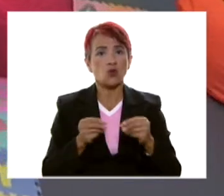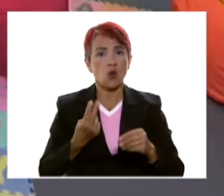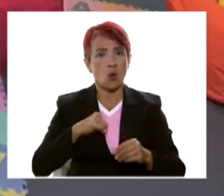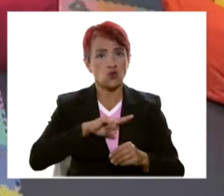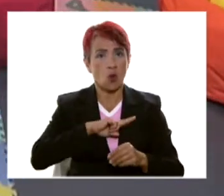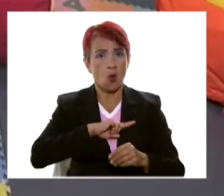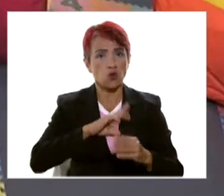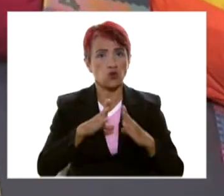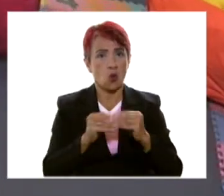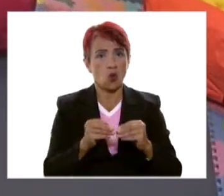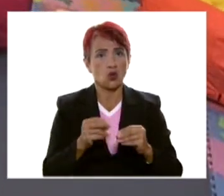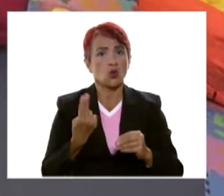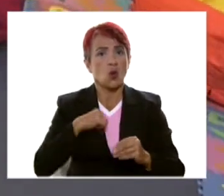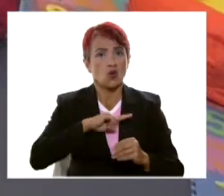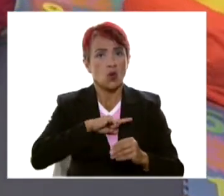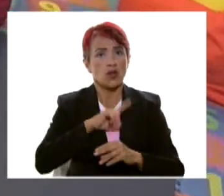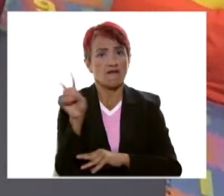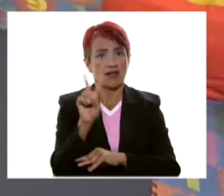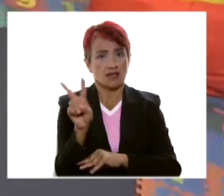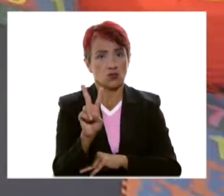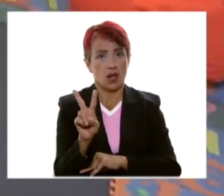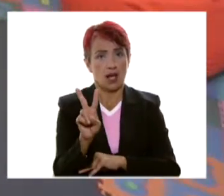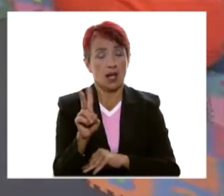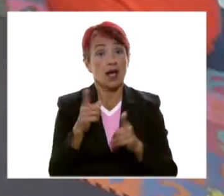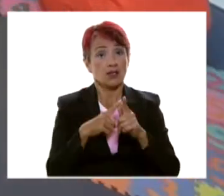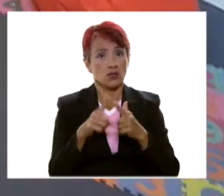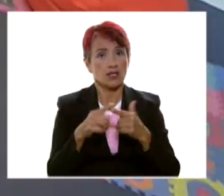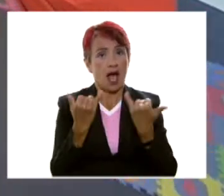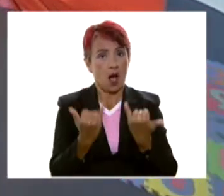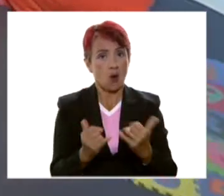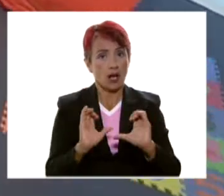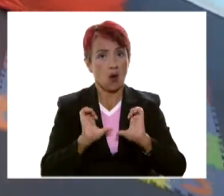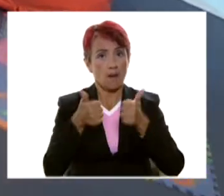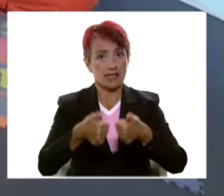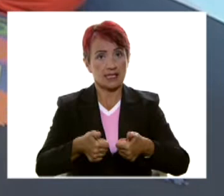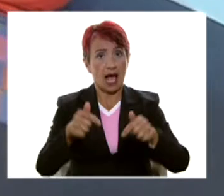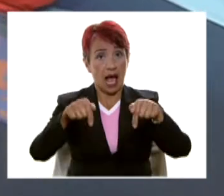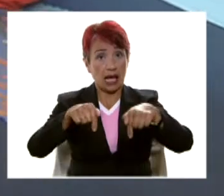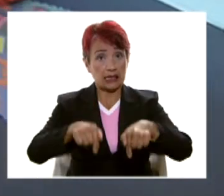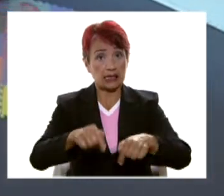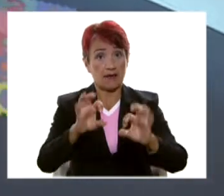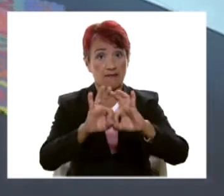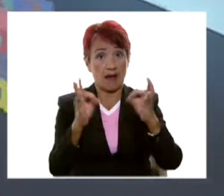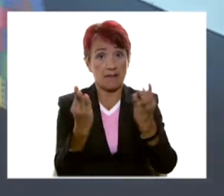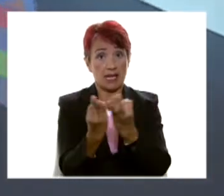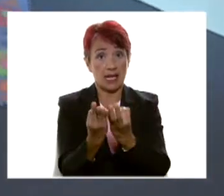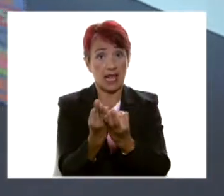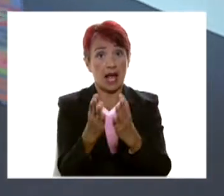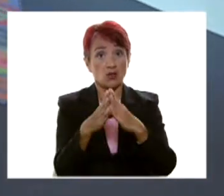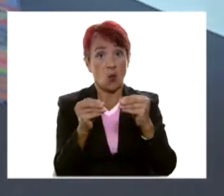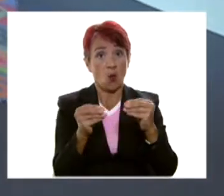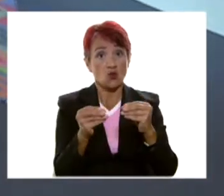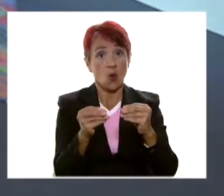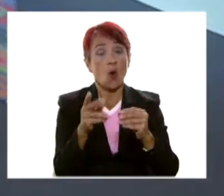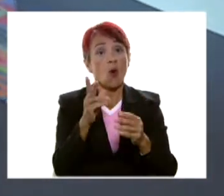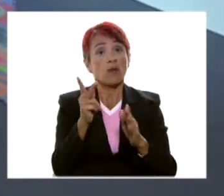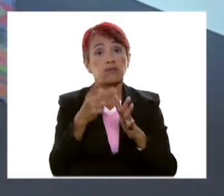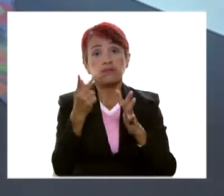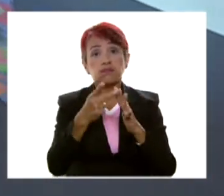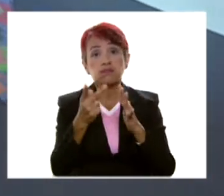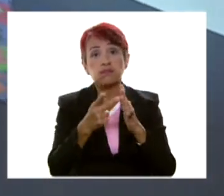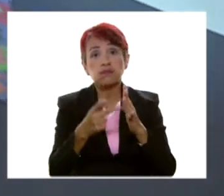y todas los venezolanos. De esta manera damos inicio a Cada Familia Una Escuela, tu